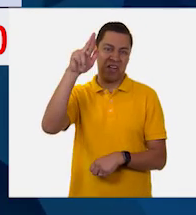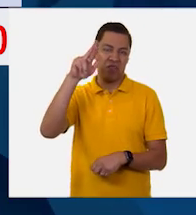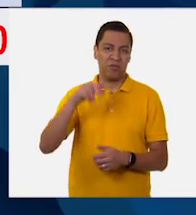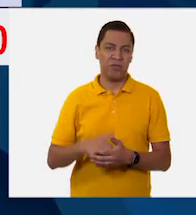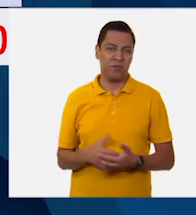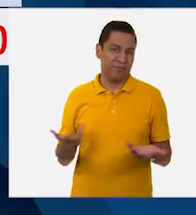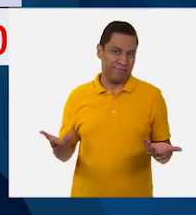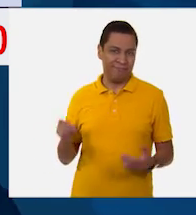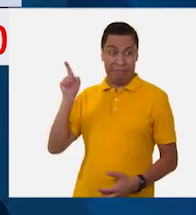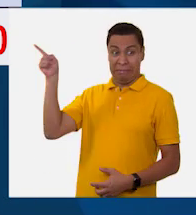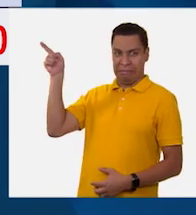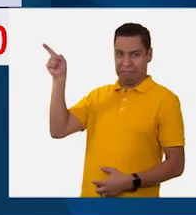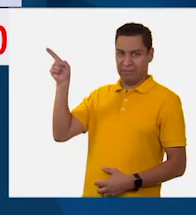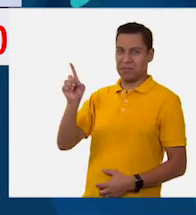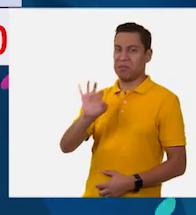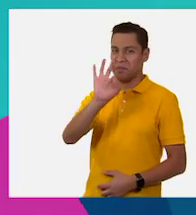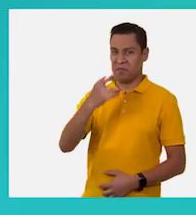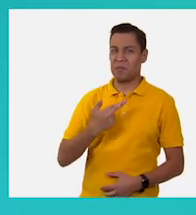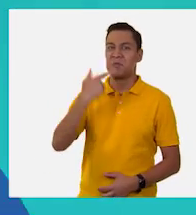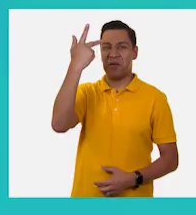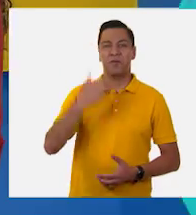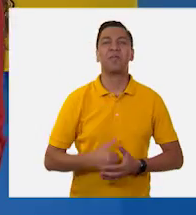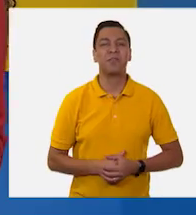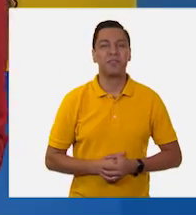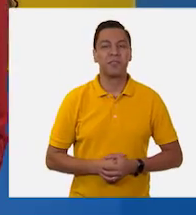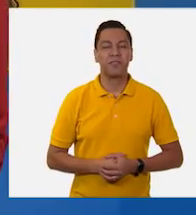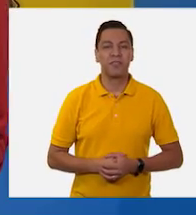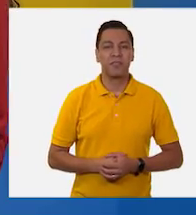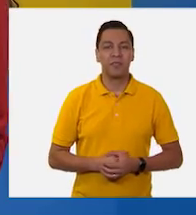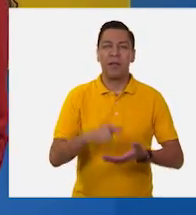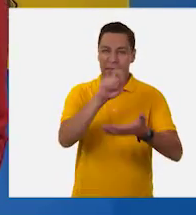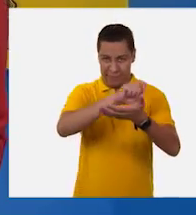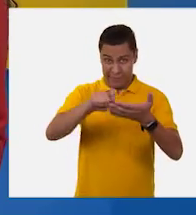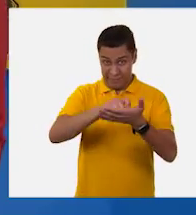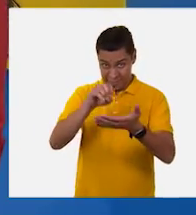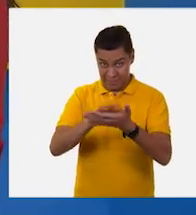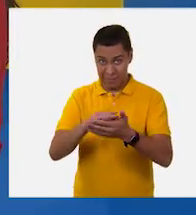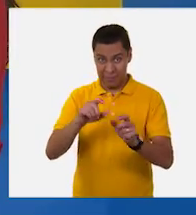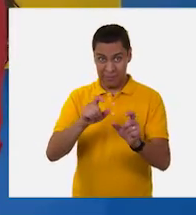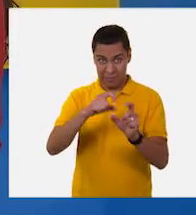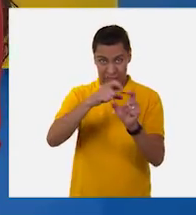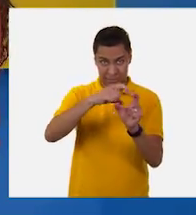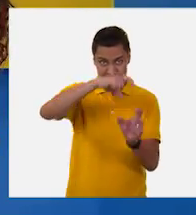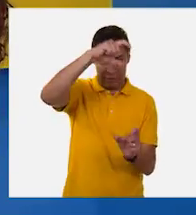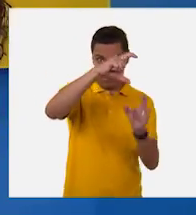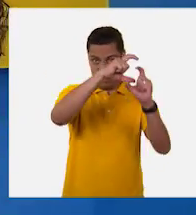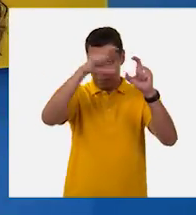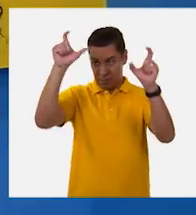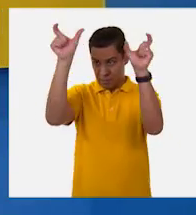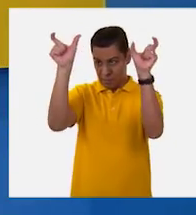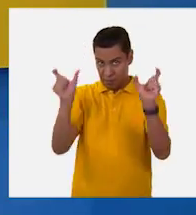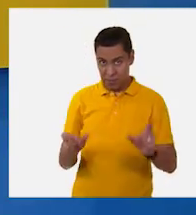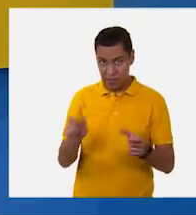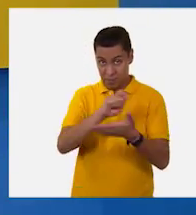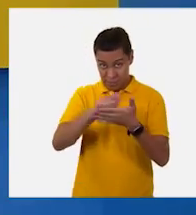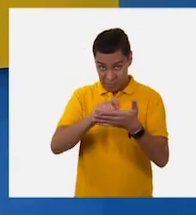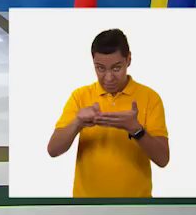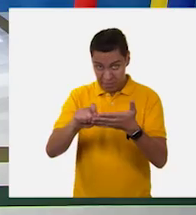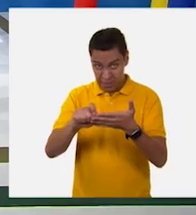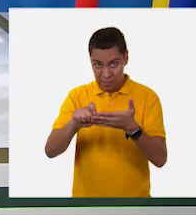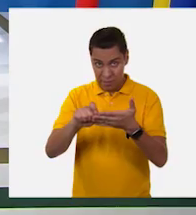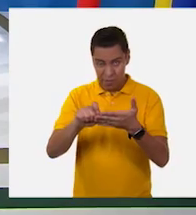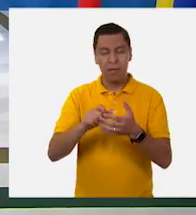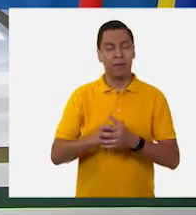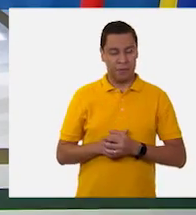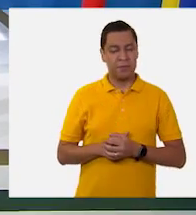Ay, maestro, ¿eso te parece si lo anotamos en la tabla que estás haciendo en el pizarrón? Sí, Jenny, me parece muy bien,